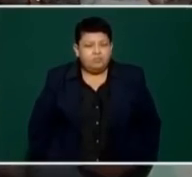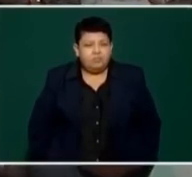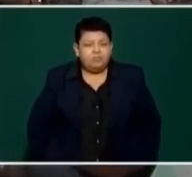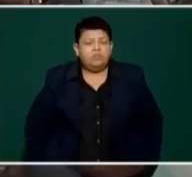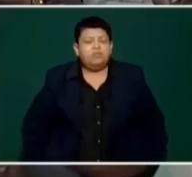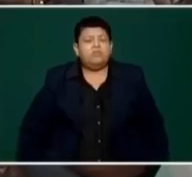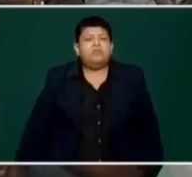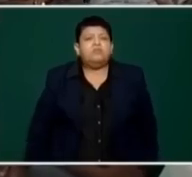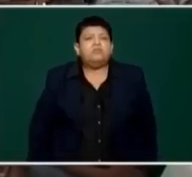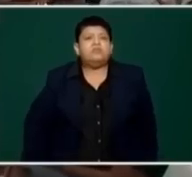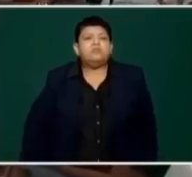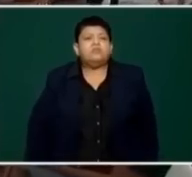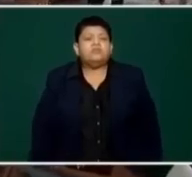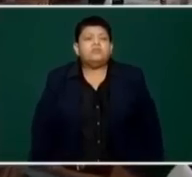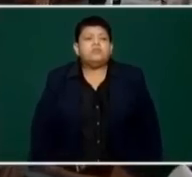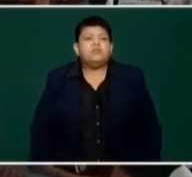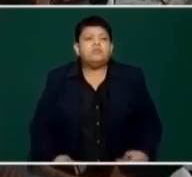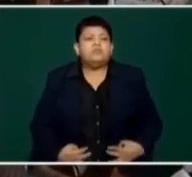A ver, tú.